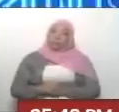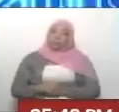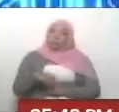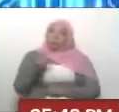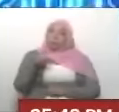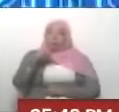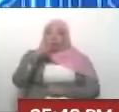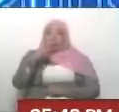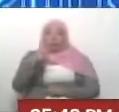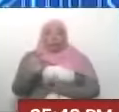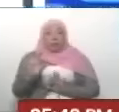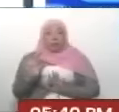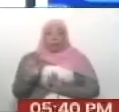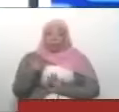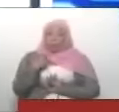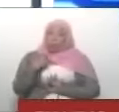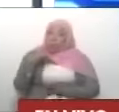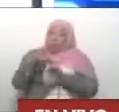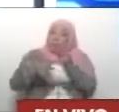Maduro.